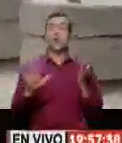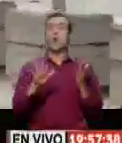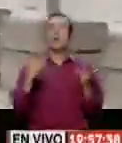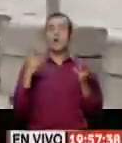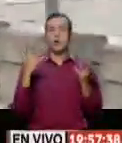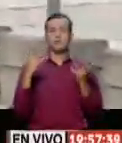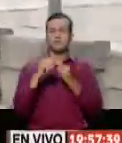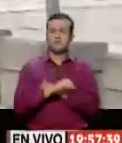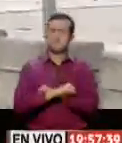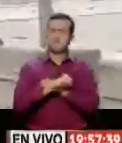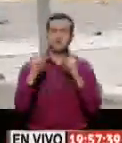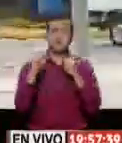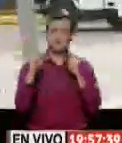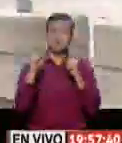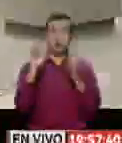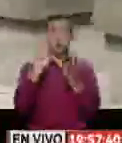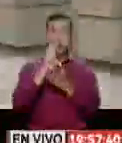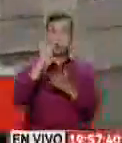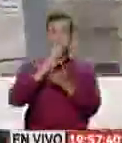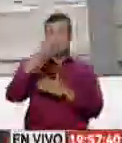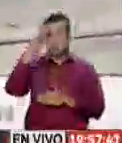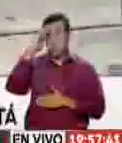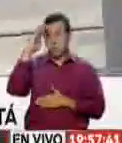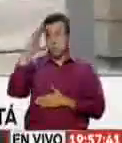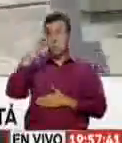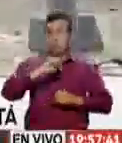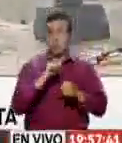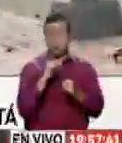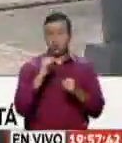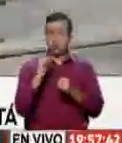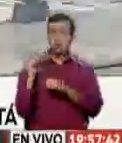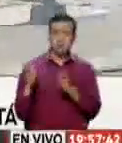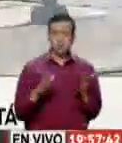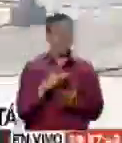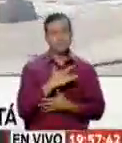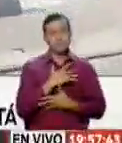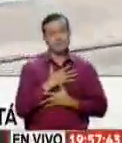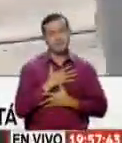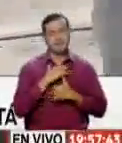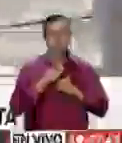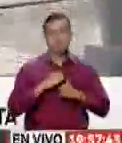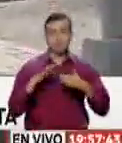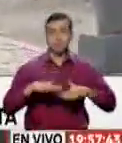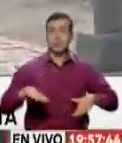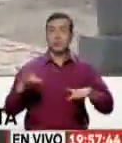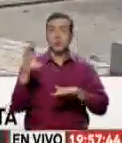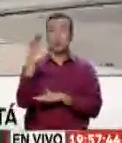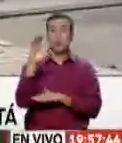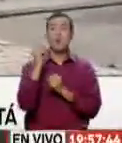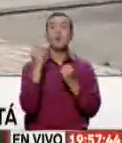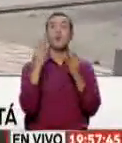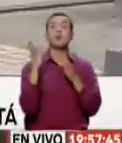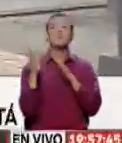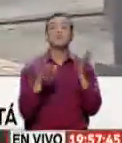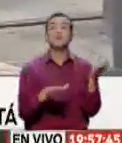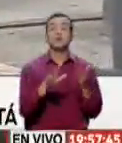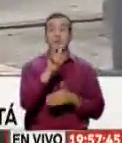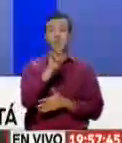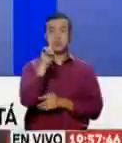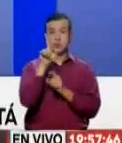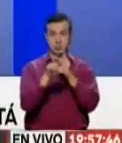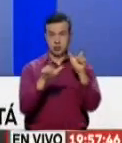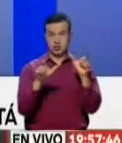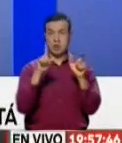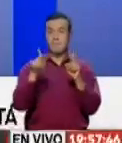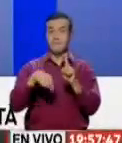con coche bomba en Escuela General Santander de Bogotá. Según el último reporte de la policía, los muertos llegan a 21, incluido el atacante.